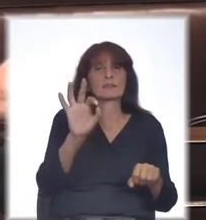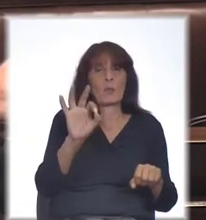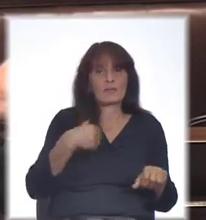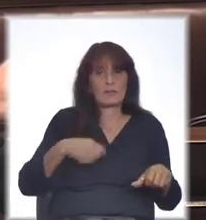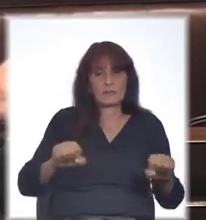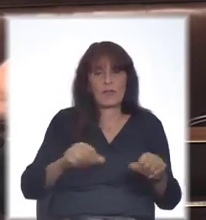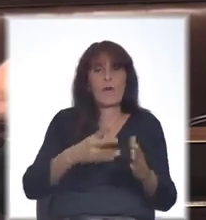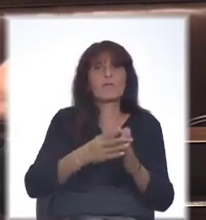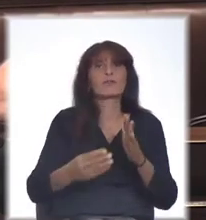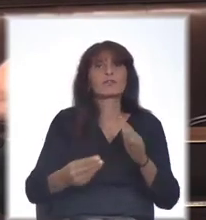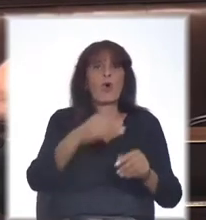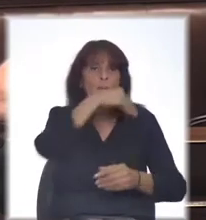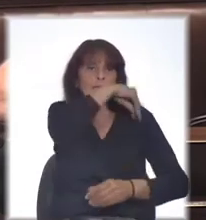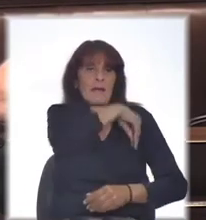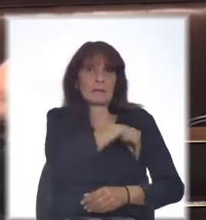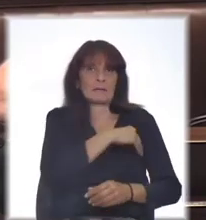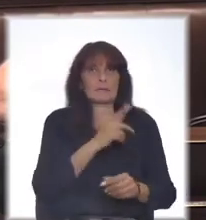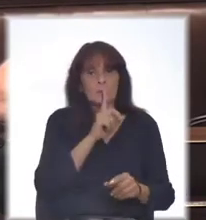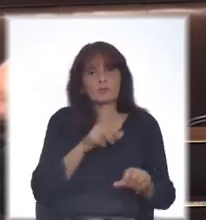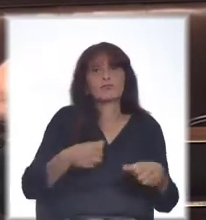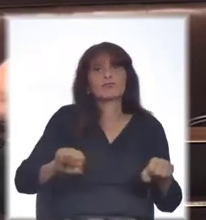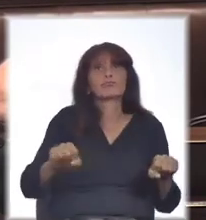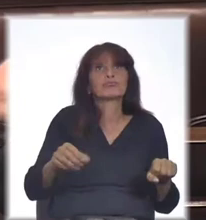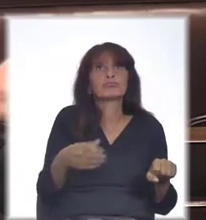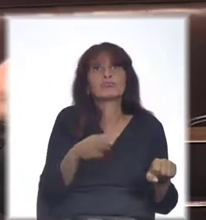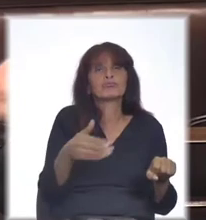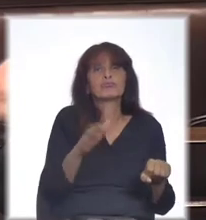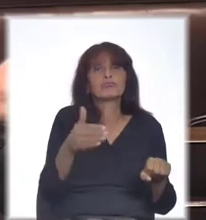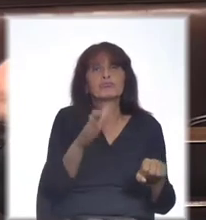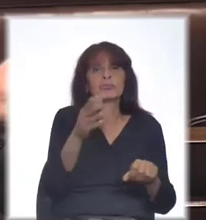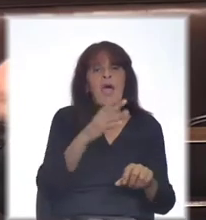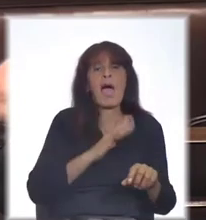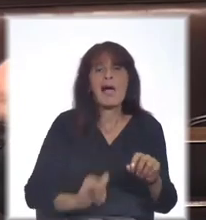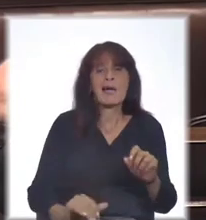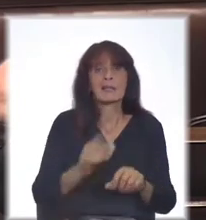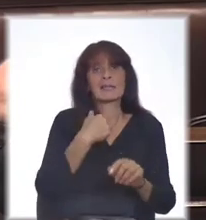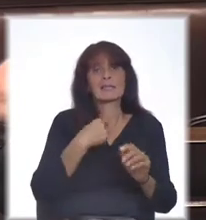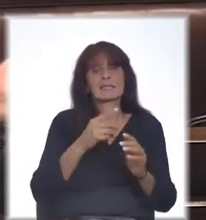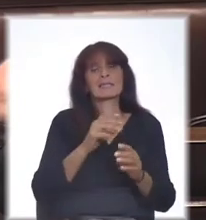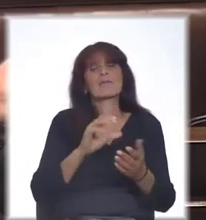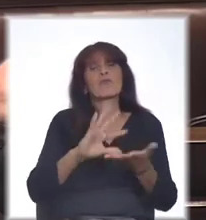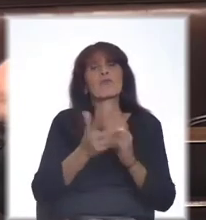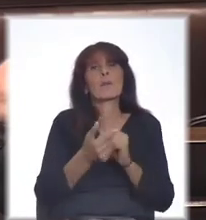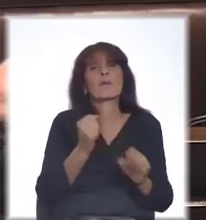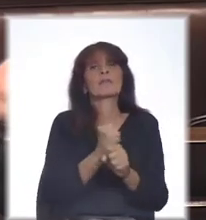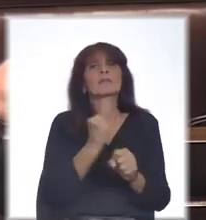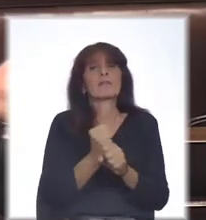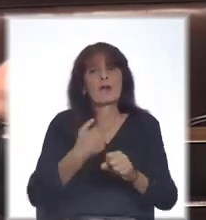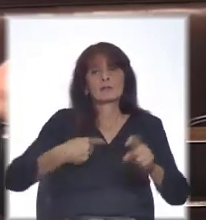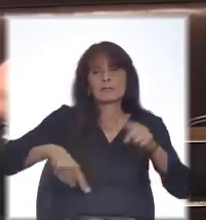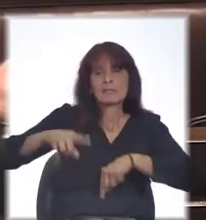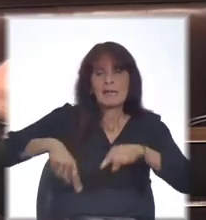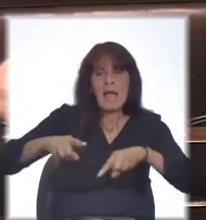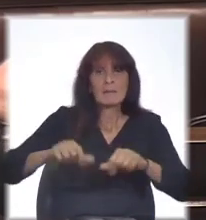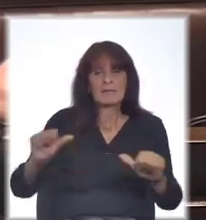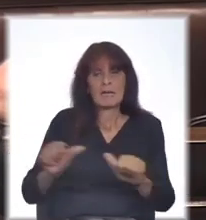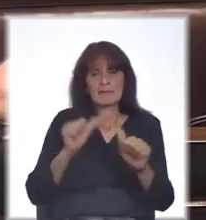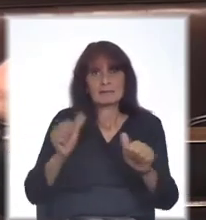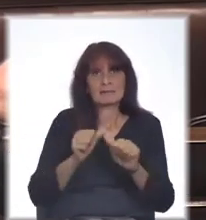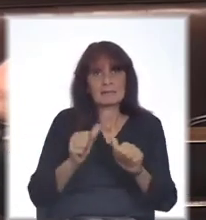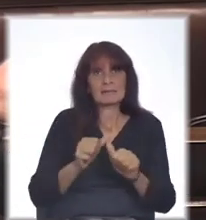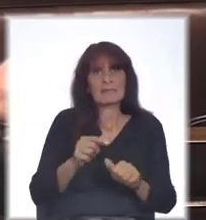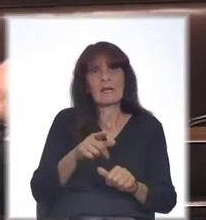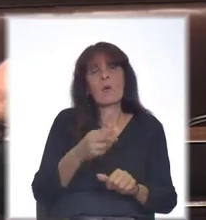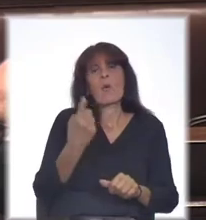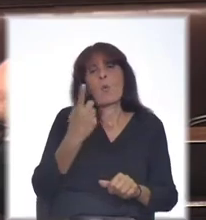de mi portafolio del discurso de Wilson. Tenía un circuito de trabajo donde hacía determinados trámites al que le anexaba